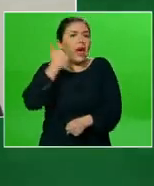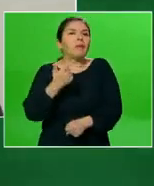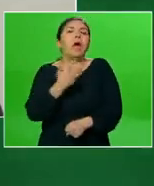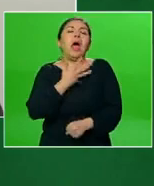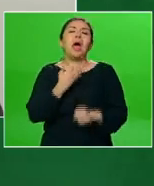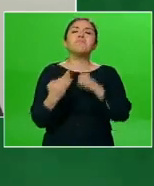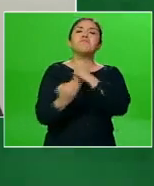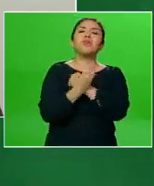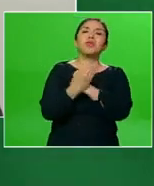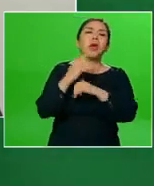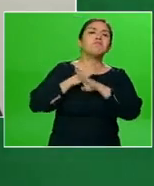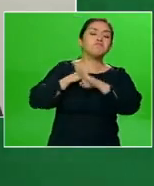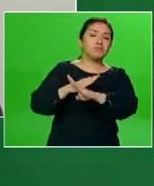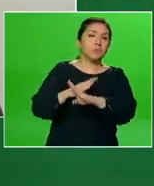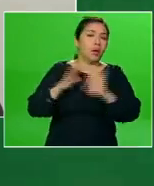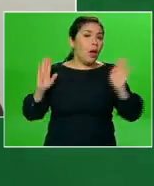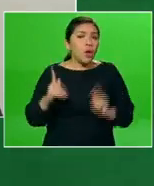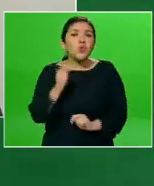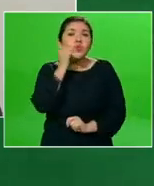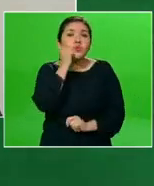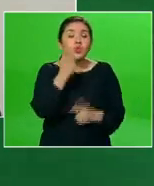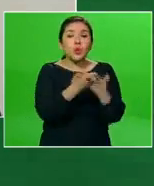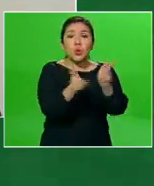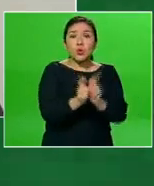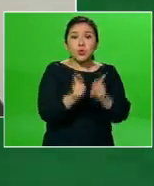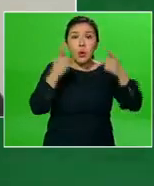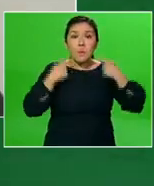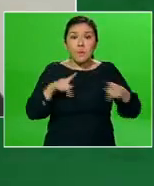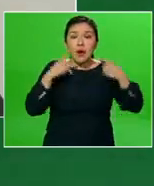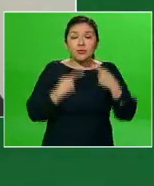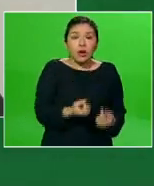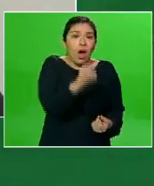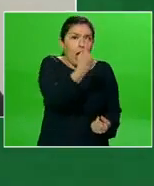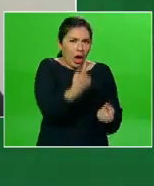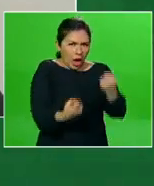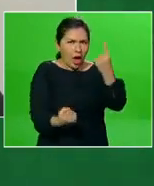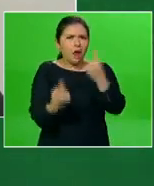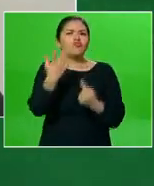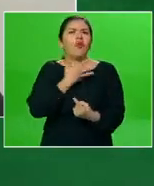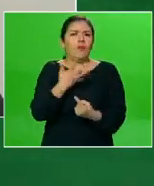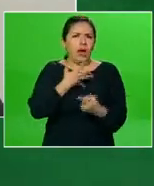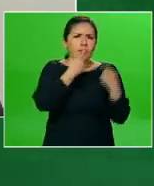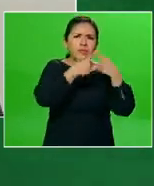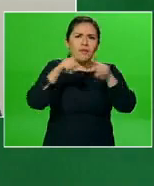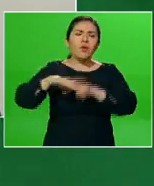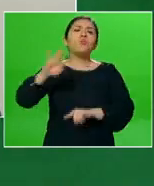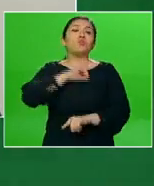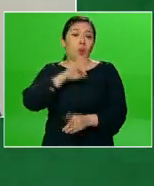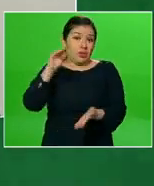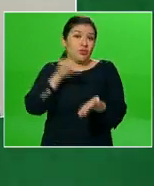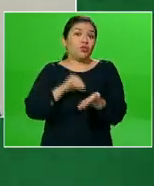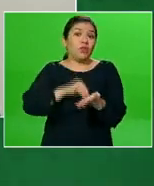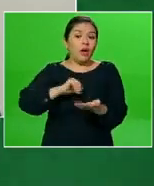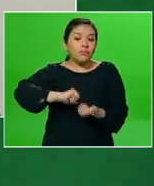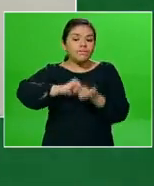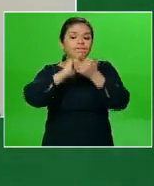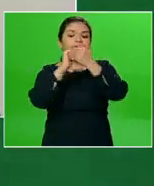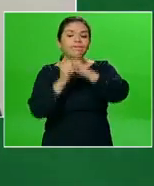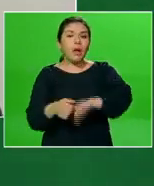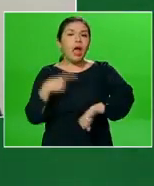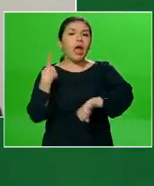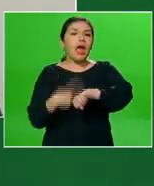aunque un grupo de personas en base como hemos visto también a los diferentes eficacia podrían todavía desarrollar cubrir